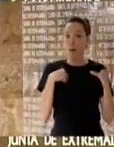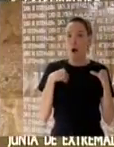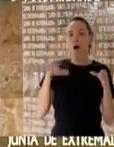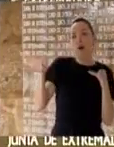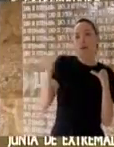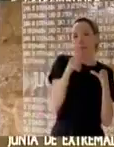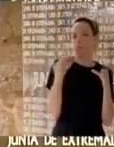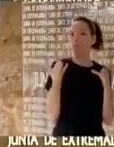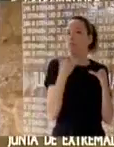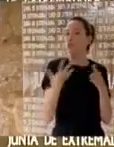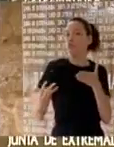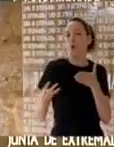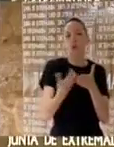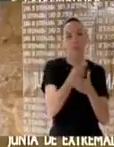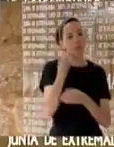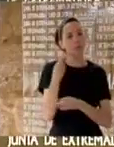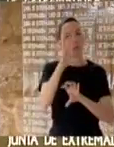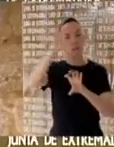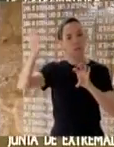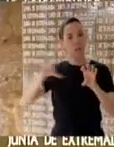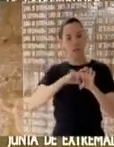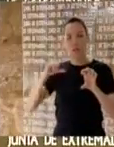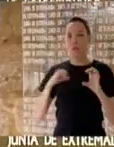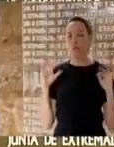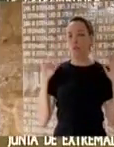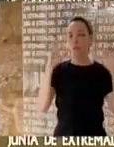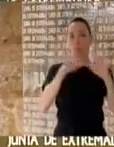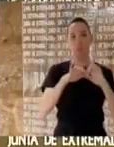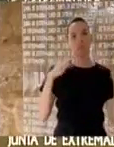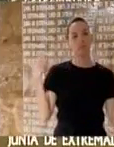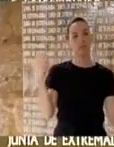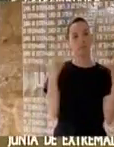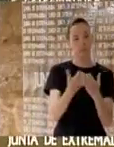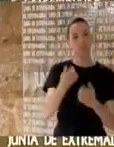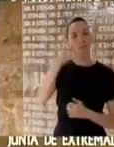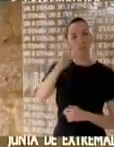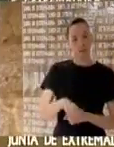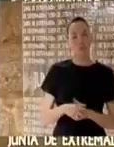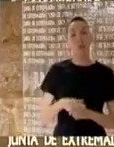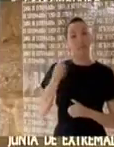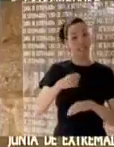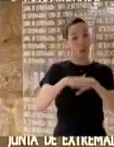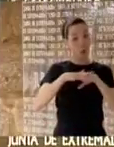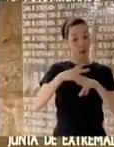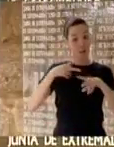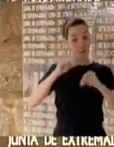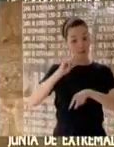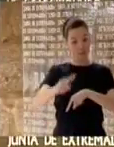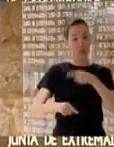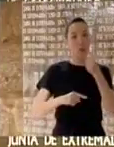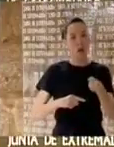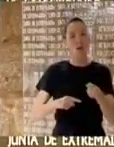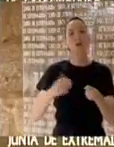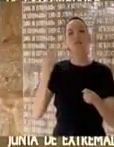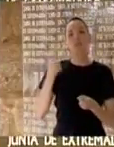también, ya les anuncio, lo hice el pasado martes después de la reunión con el presidente del Gobierno, que llamaremos a comparecer al